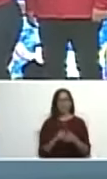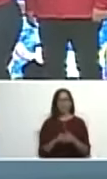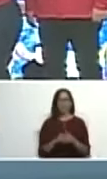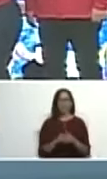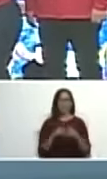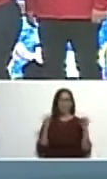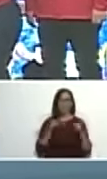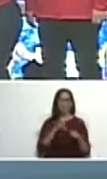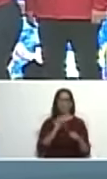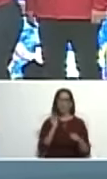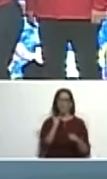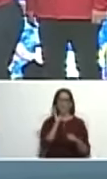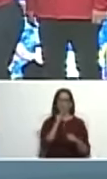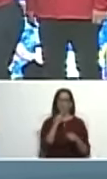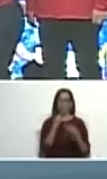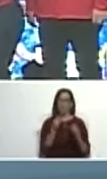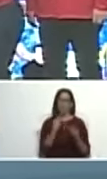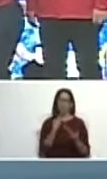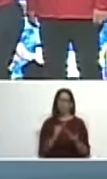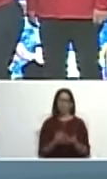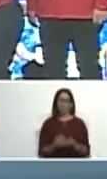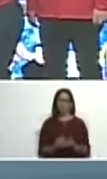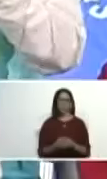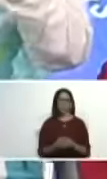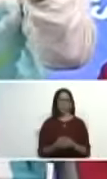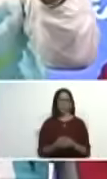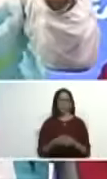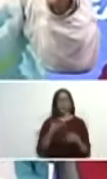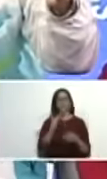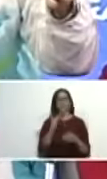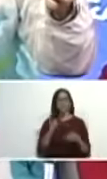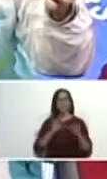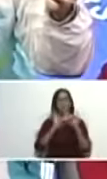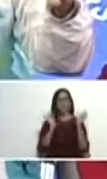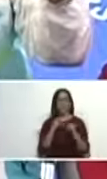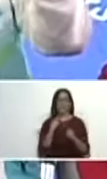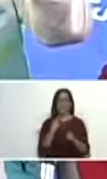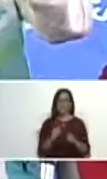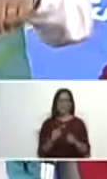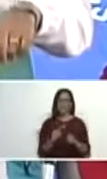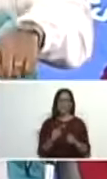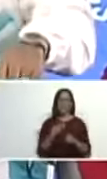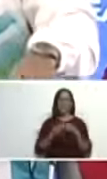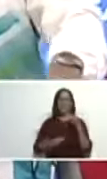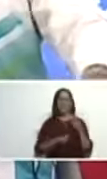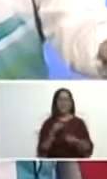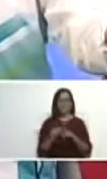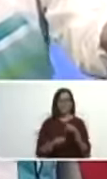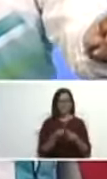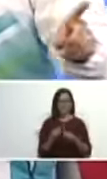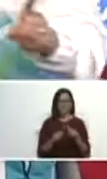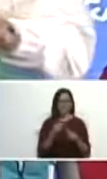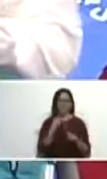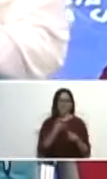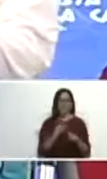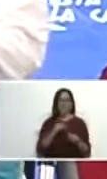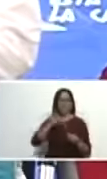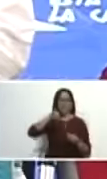no hay que decir mucho. La mejor forma de decir es hacer, decía José